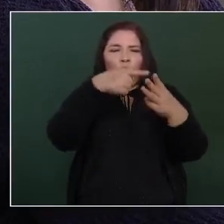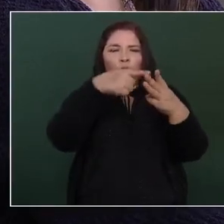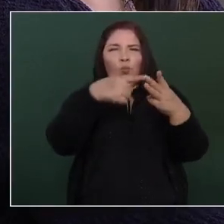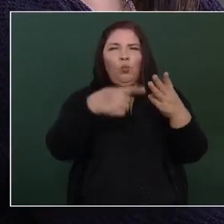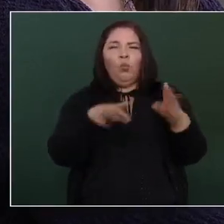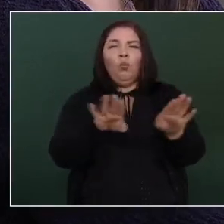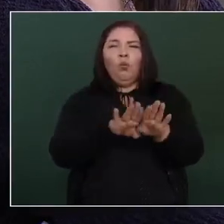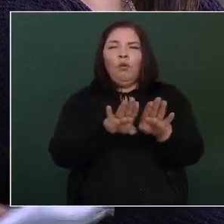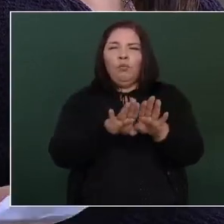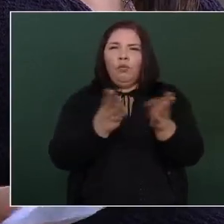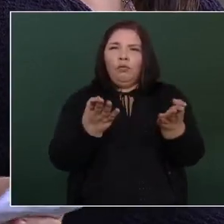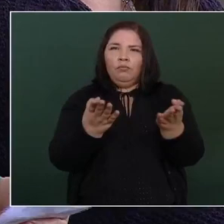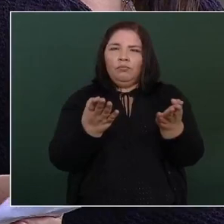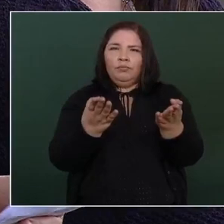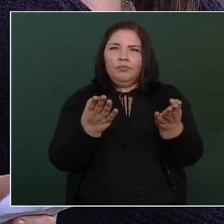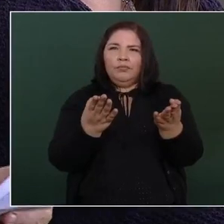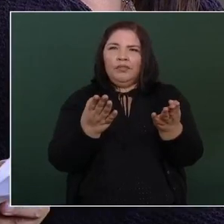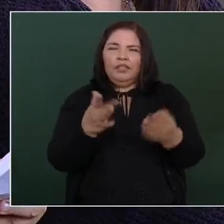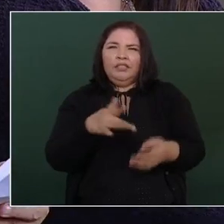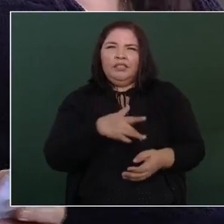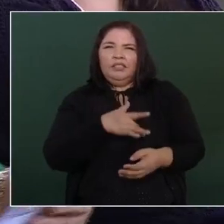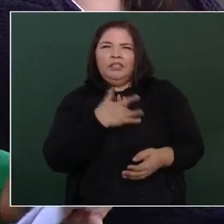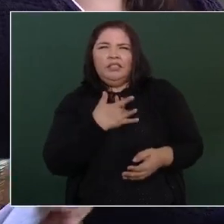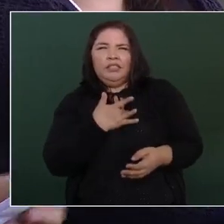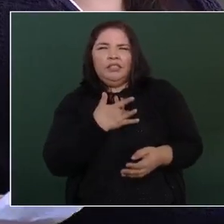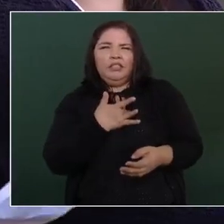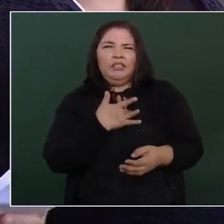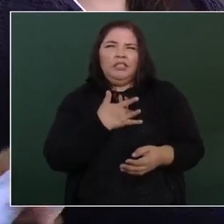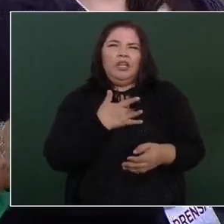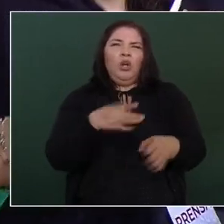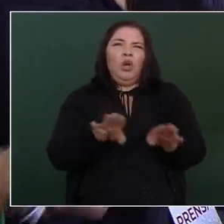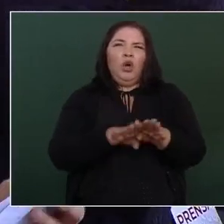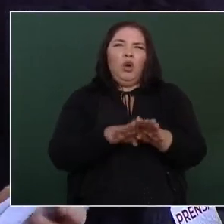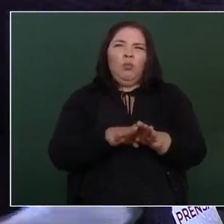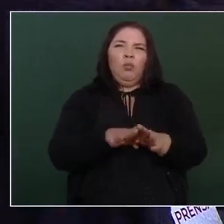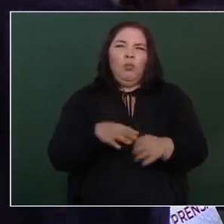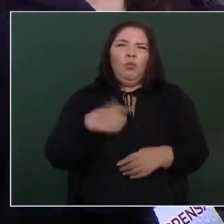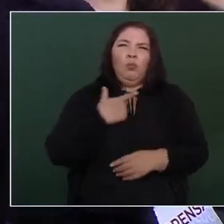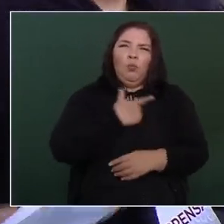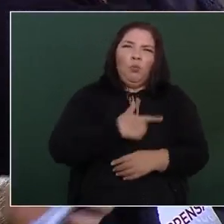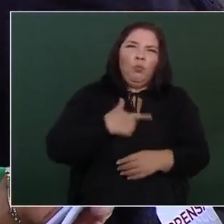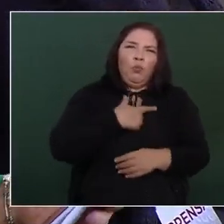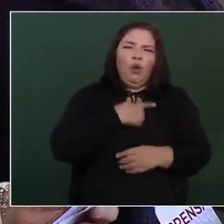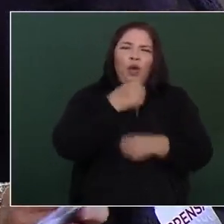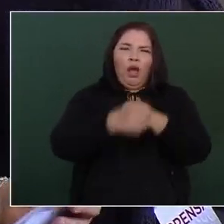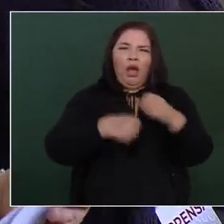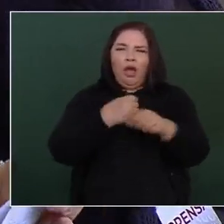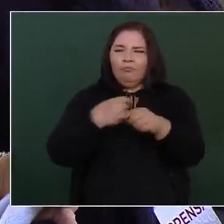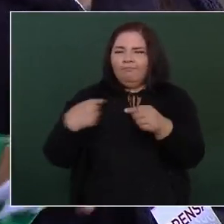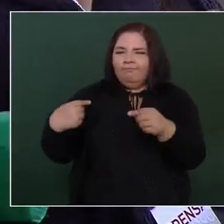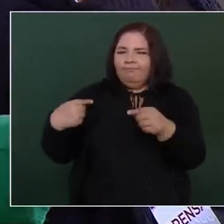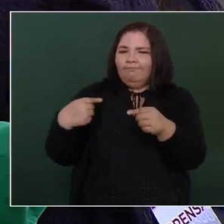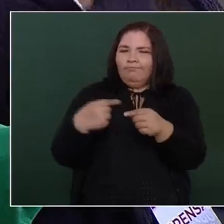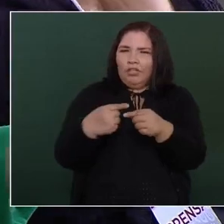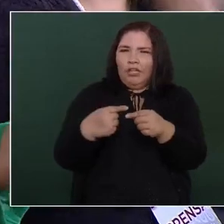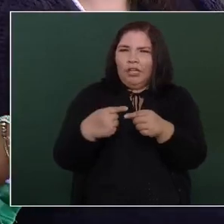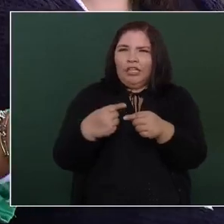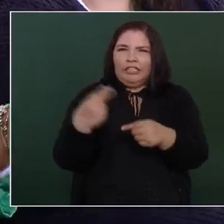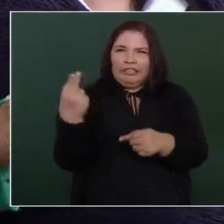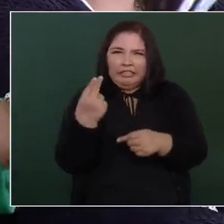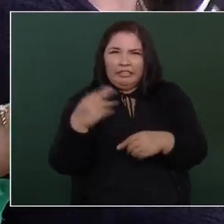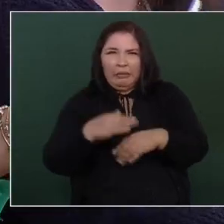gira? ¿Qué sintió, qué satisfacción siente de su trabajo de todos estos años? ¿Hace falta más? ¿Miro